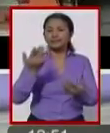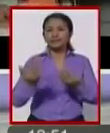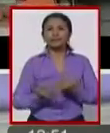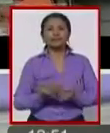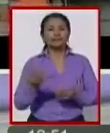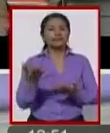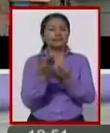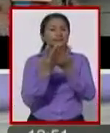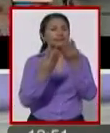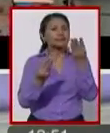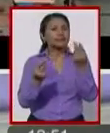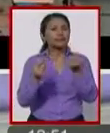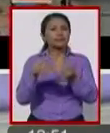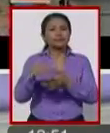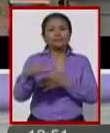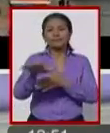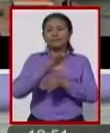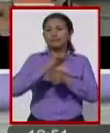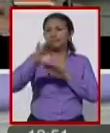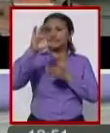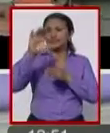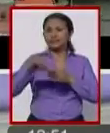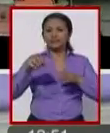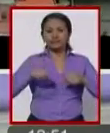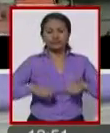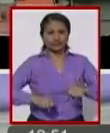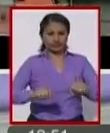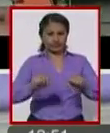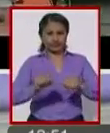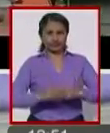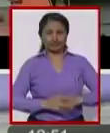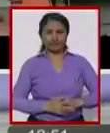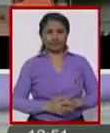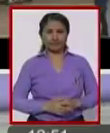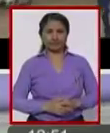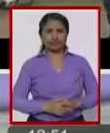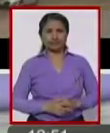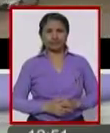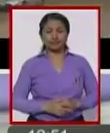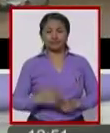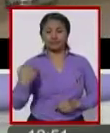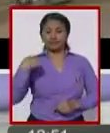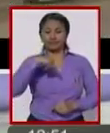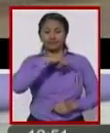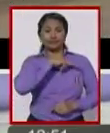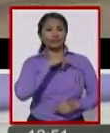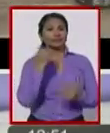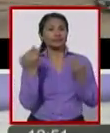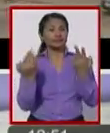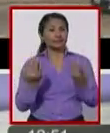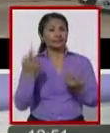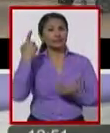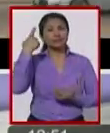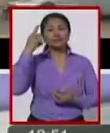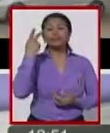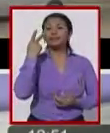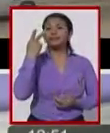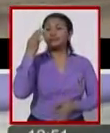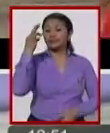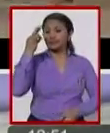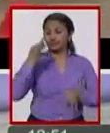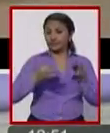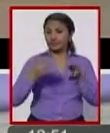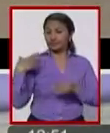incendio que ha consumido casi en su totalidad todo este centro comercial. Nicole, nosotros estaremos a la expectativa para ver si es